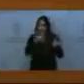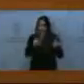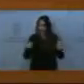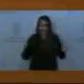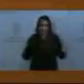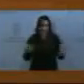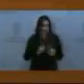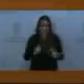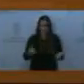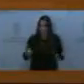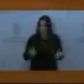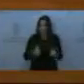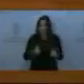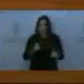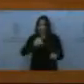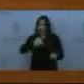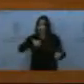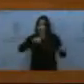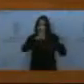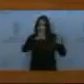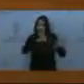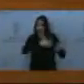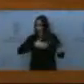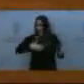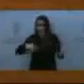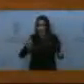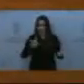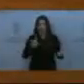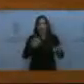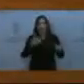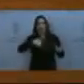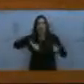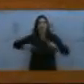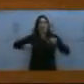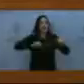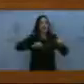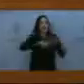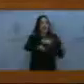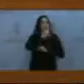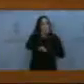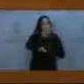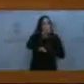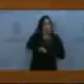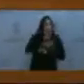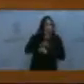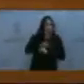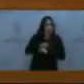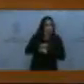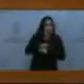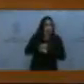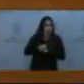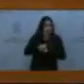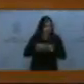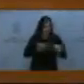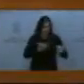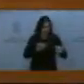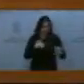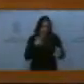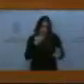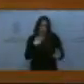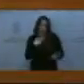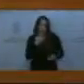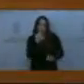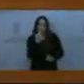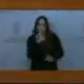Y como no queremos que sean papel mojado, por eso, además de decidir si su gestión es buena o mala, yo ya les adelanto, creo que es mala,